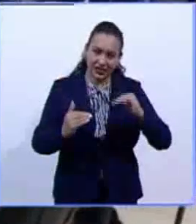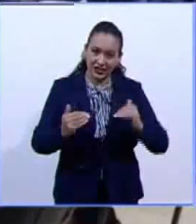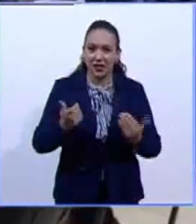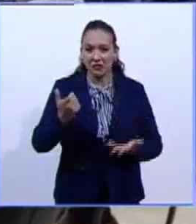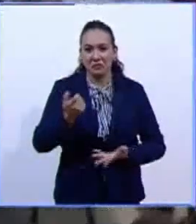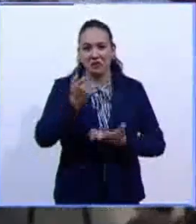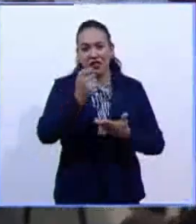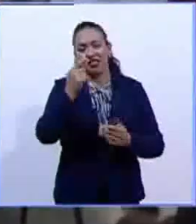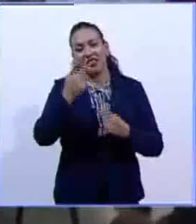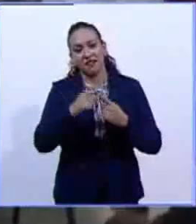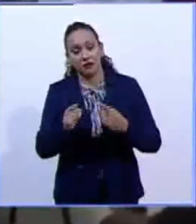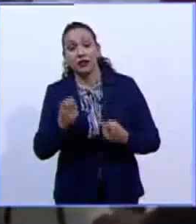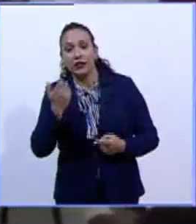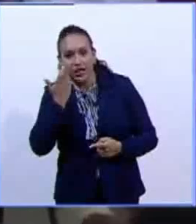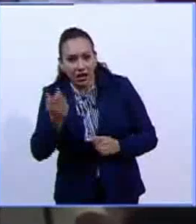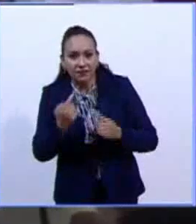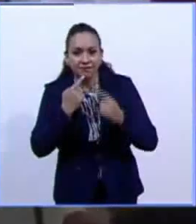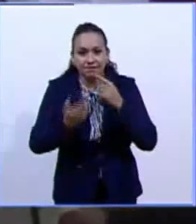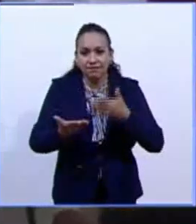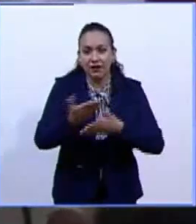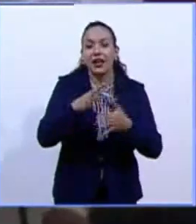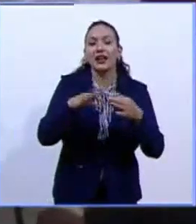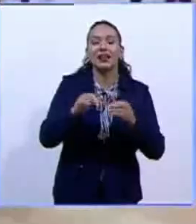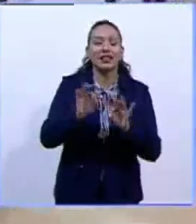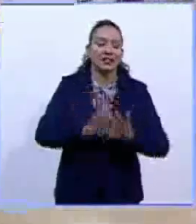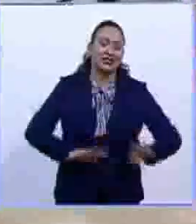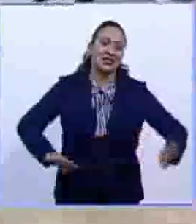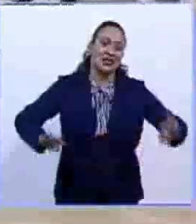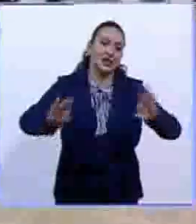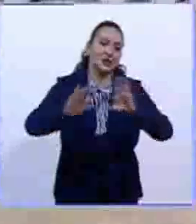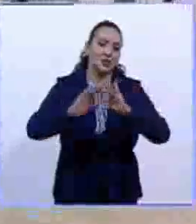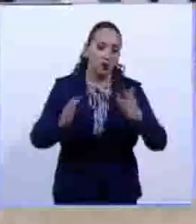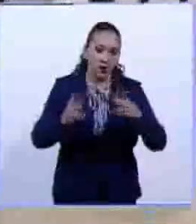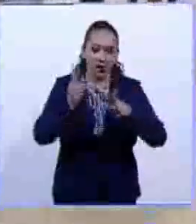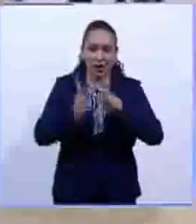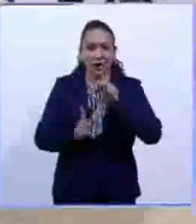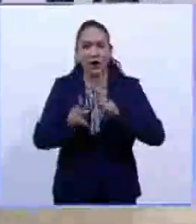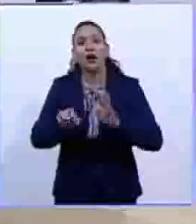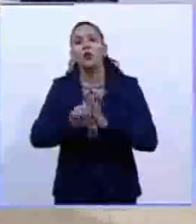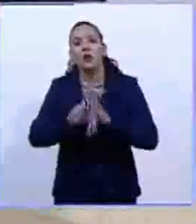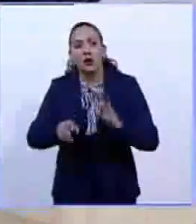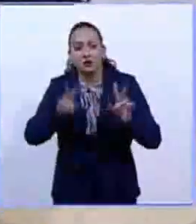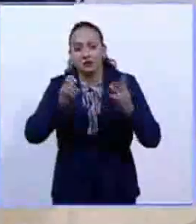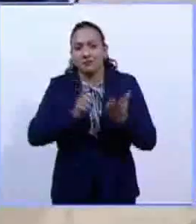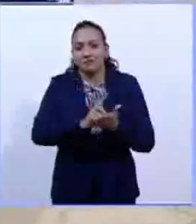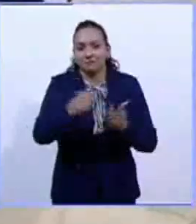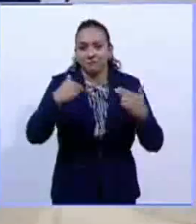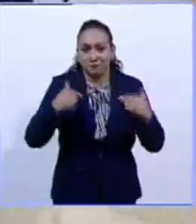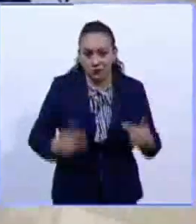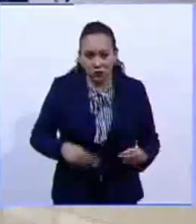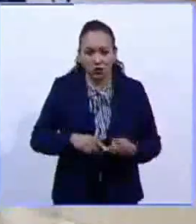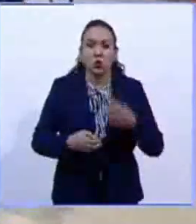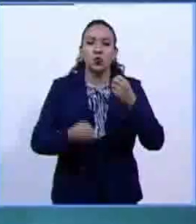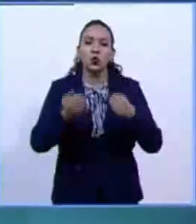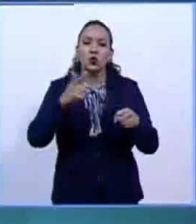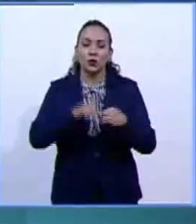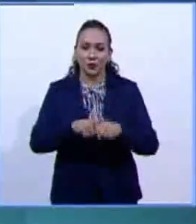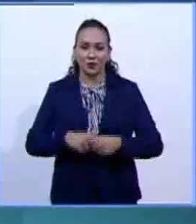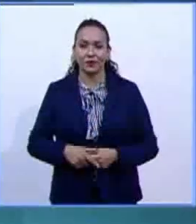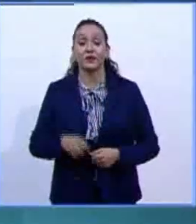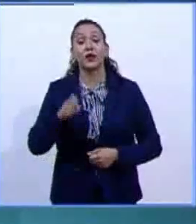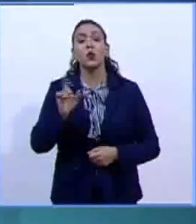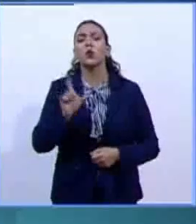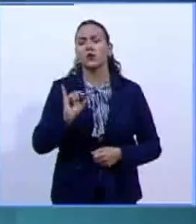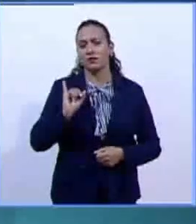pretende fomentar un diálogo sobre la importancia de la jurisprudencia en la promoción de derechos humanos y justicia social. Será este